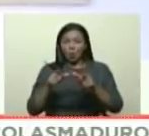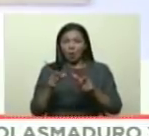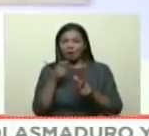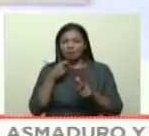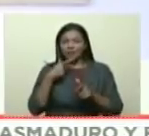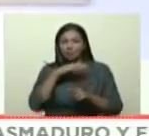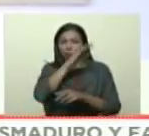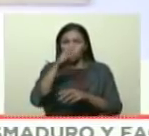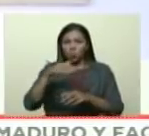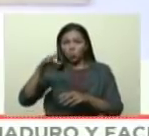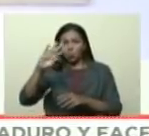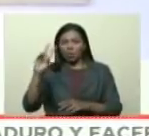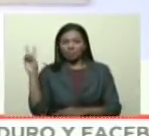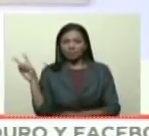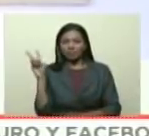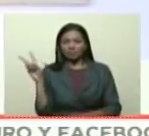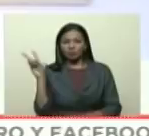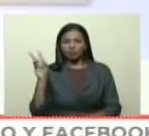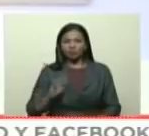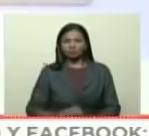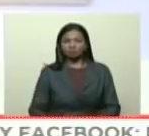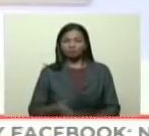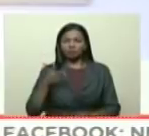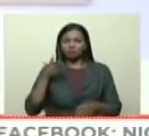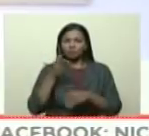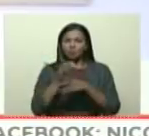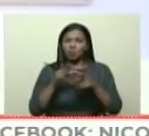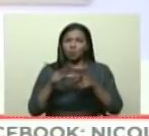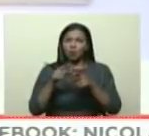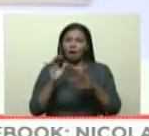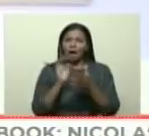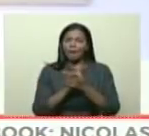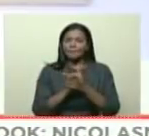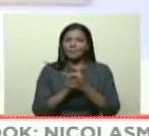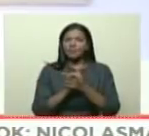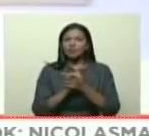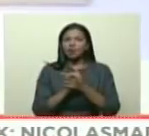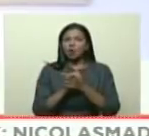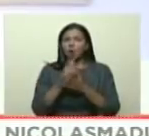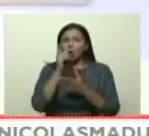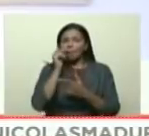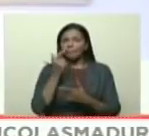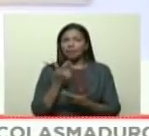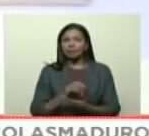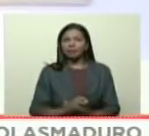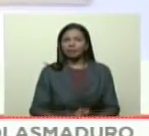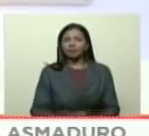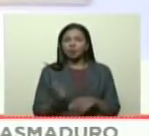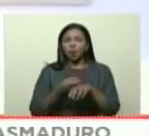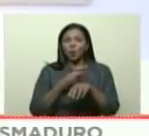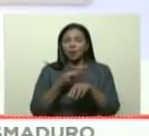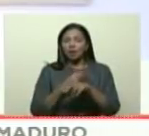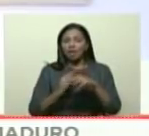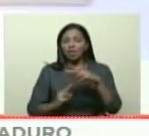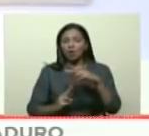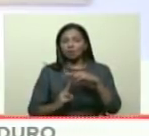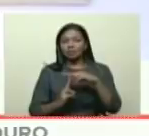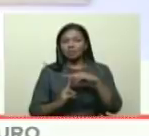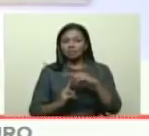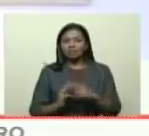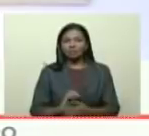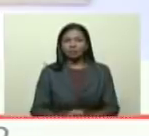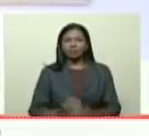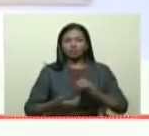Andes venezolanos. Y allá está el compañero Henry Rangel Silva, gobernador.